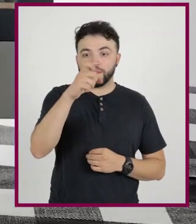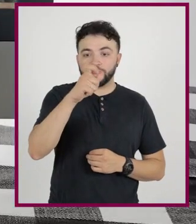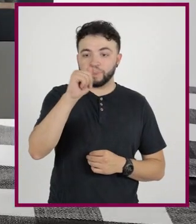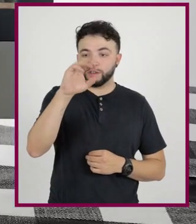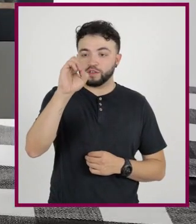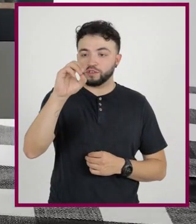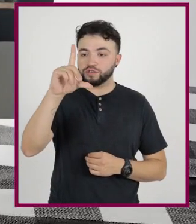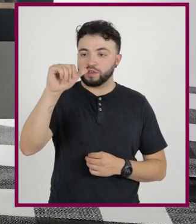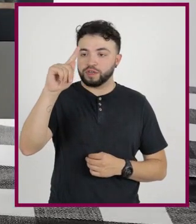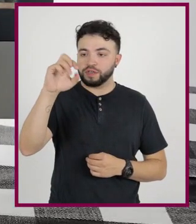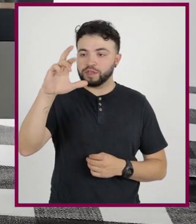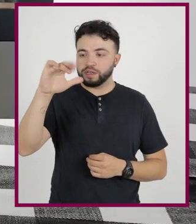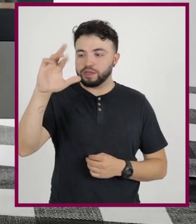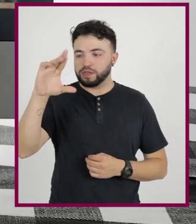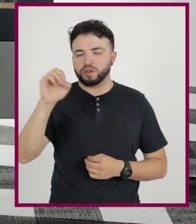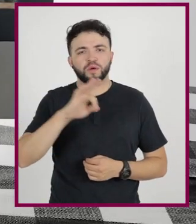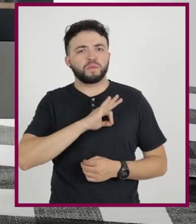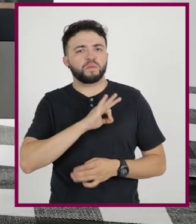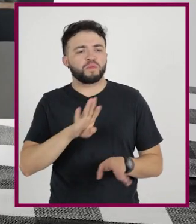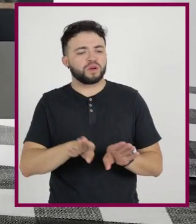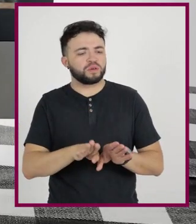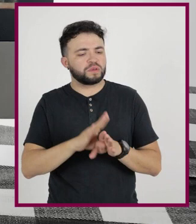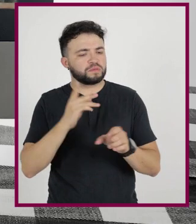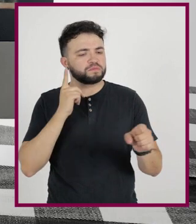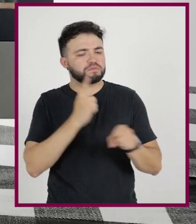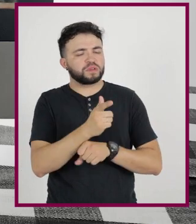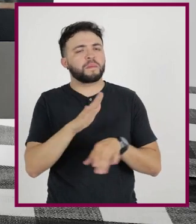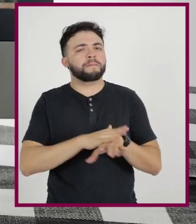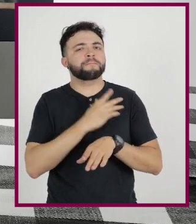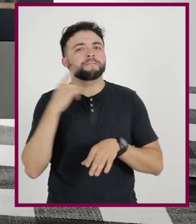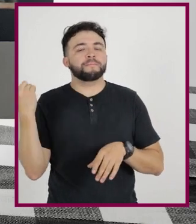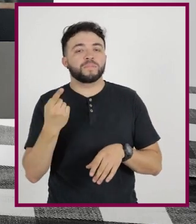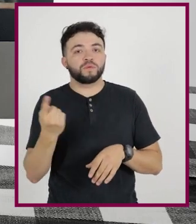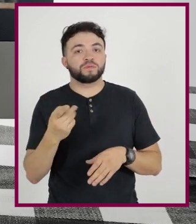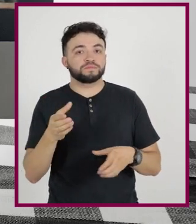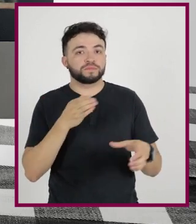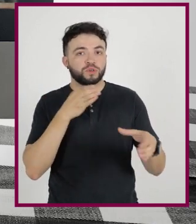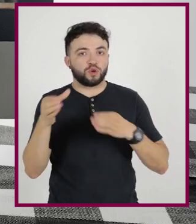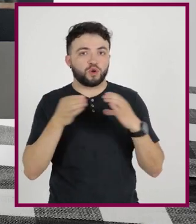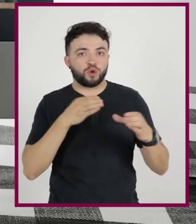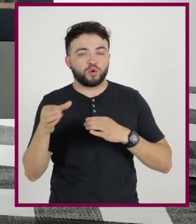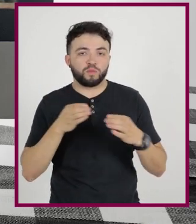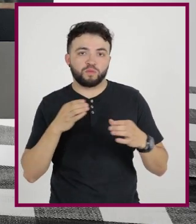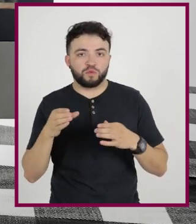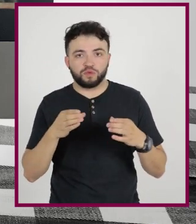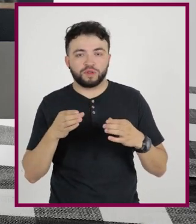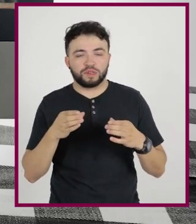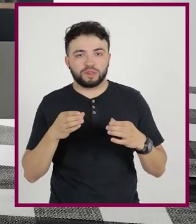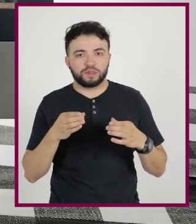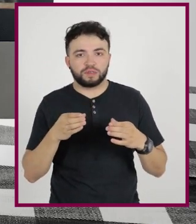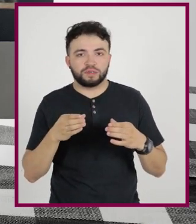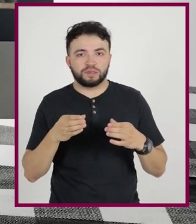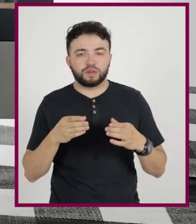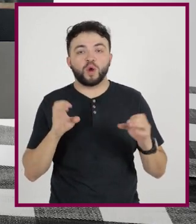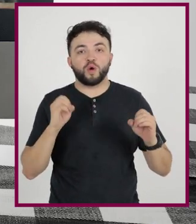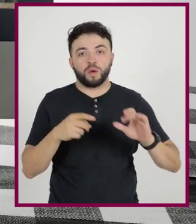El texto literario podemos identificarlo porque comunica